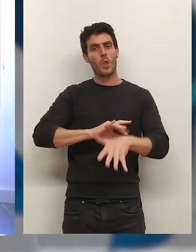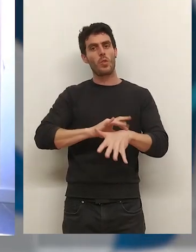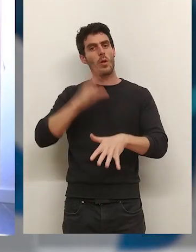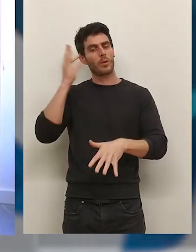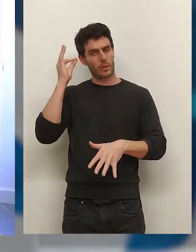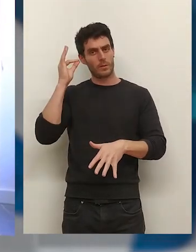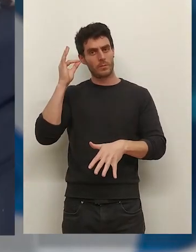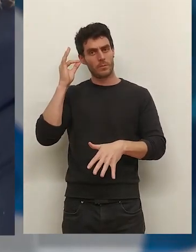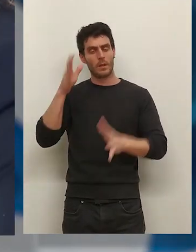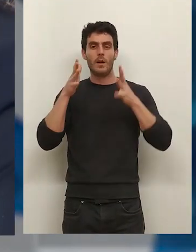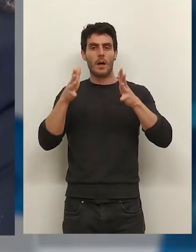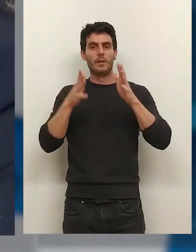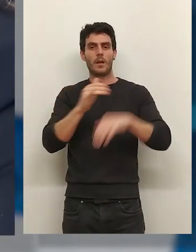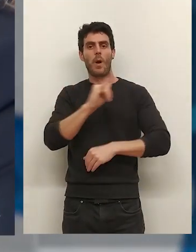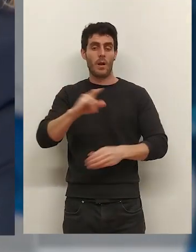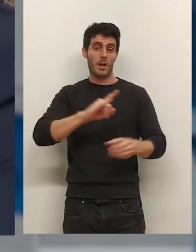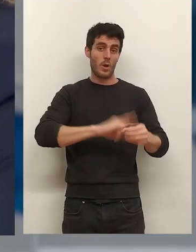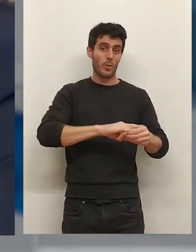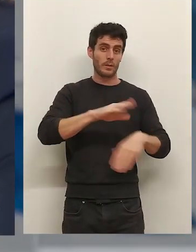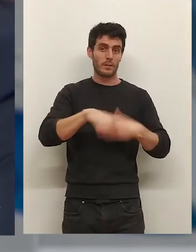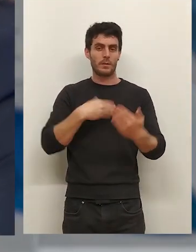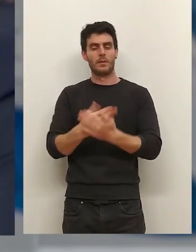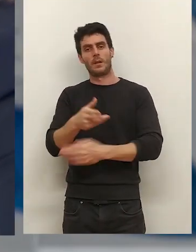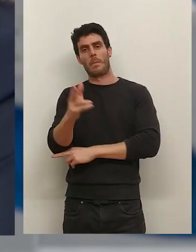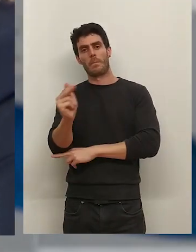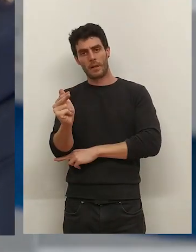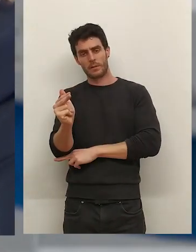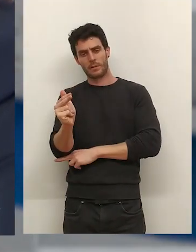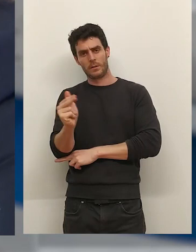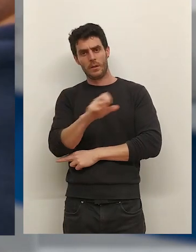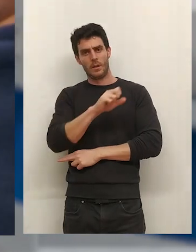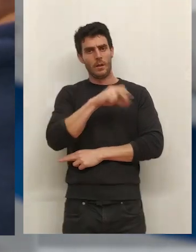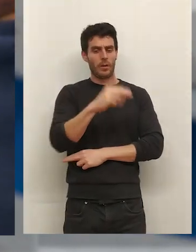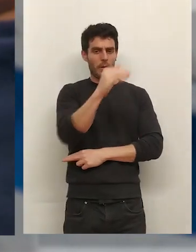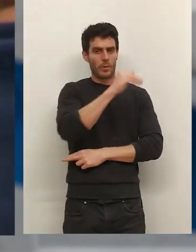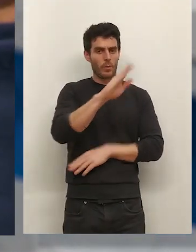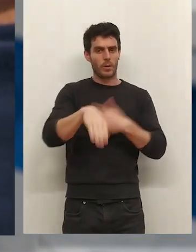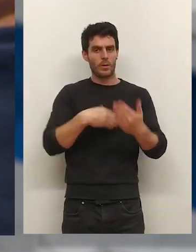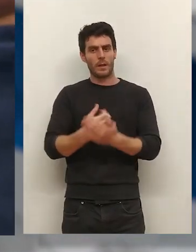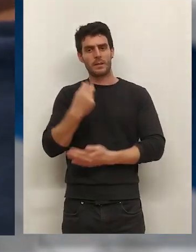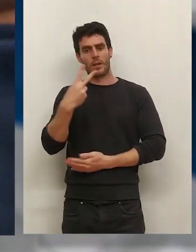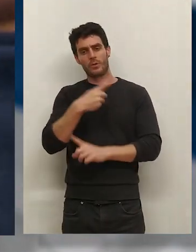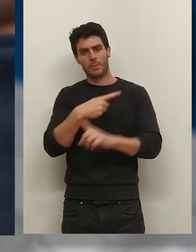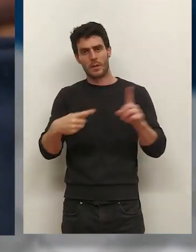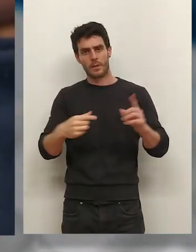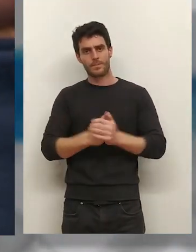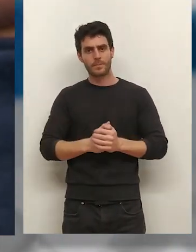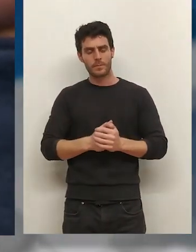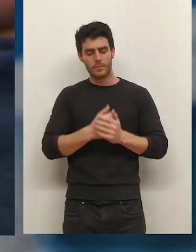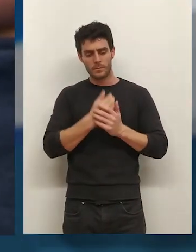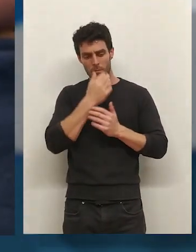una doctora, que tendrá atención de lunes a viernes, de 12 menos cuarto a 2 y